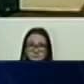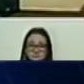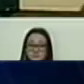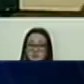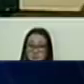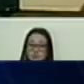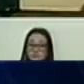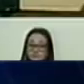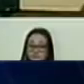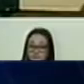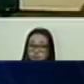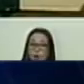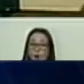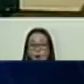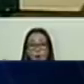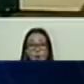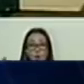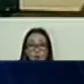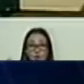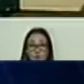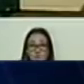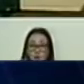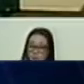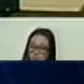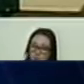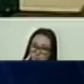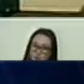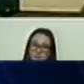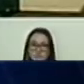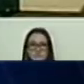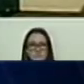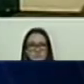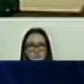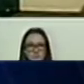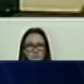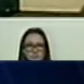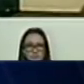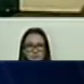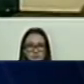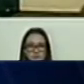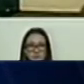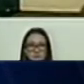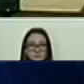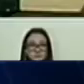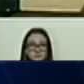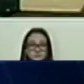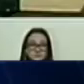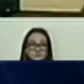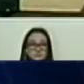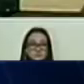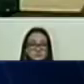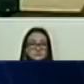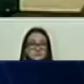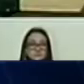la grande, la de Bolívar. Fue el Congreso que trazó